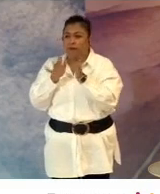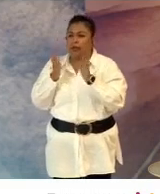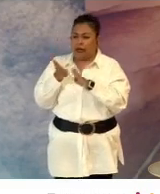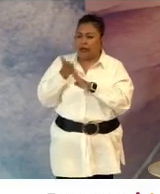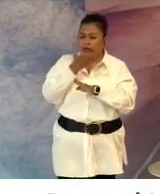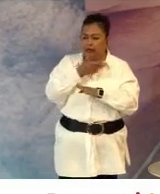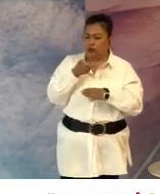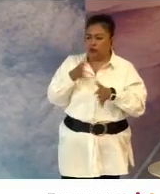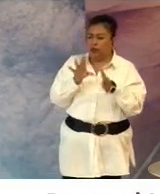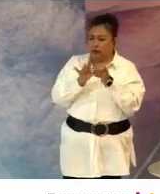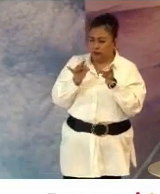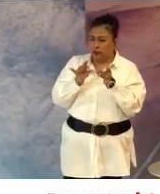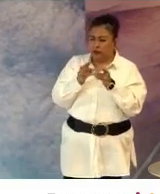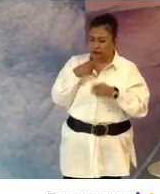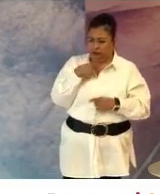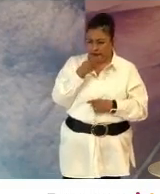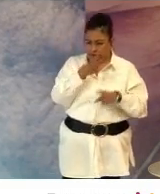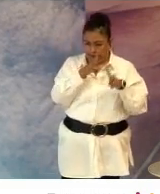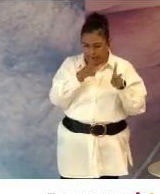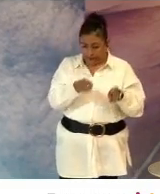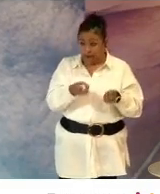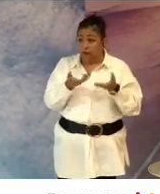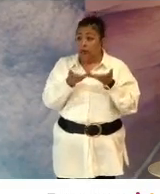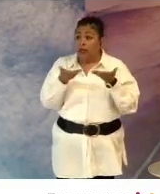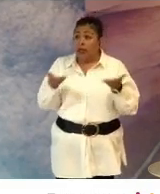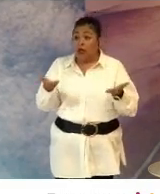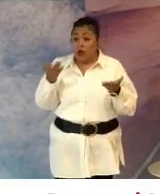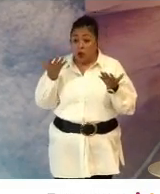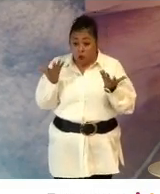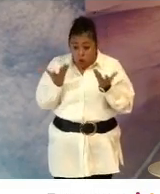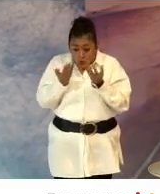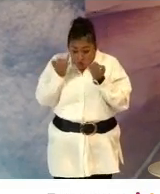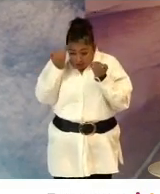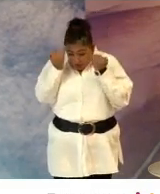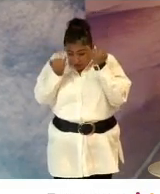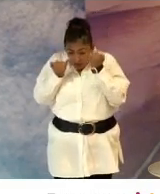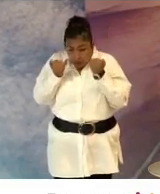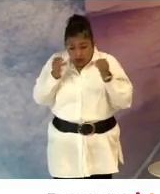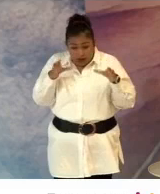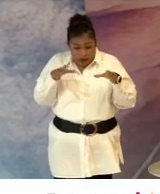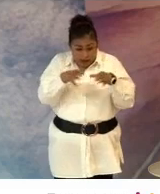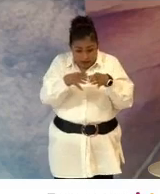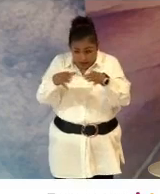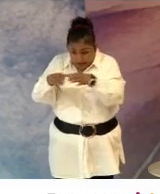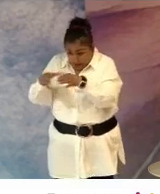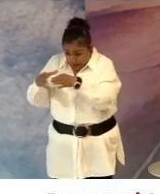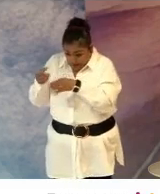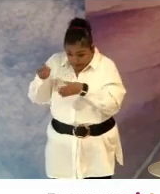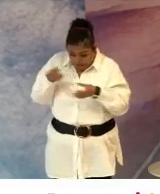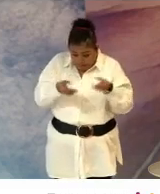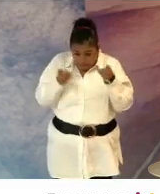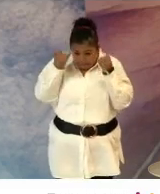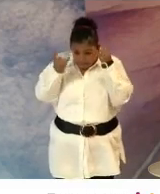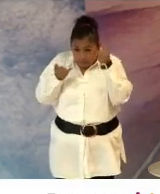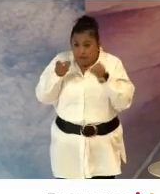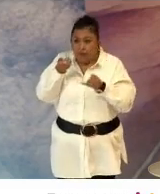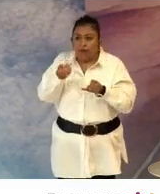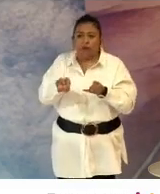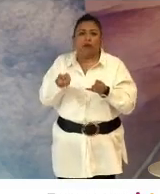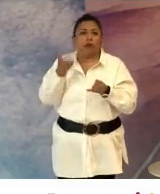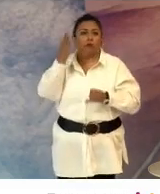esto antes. Entonces, la co-creación entre sectores es la